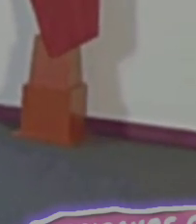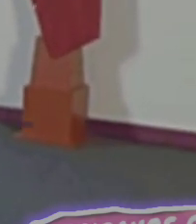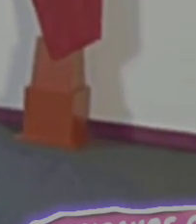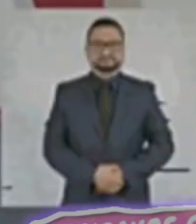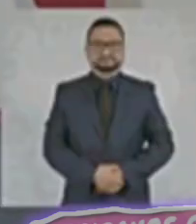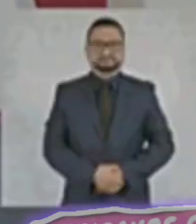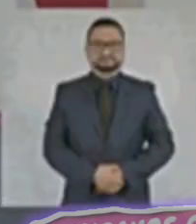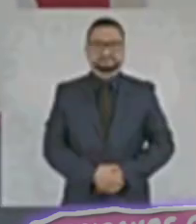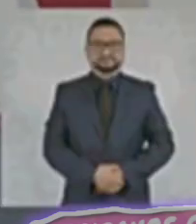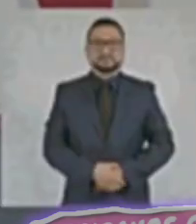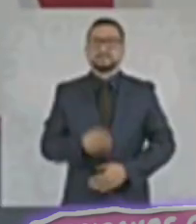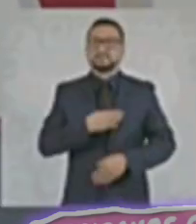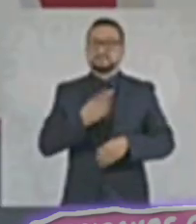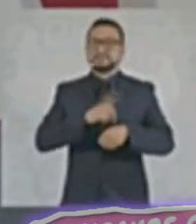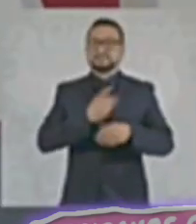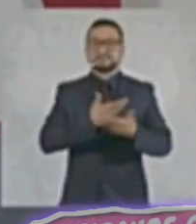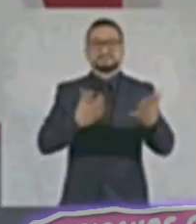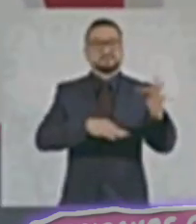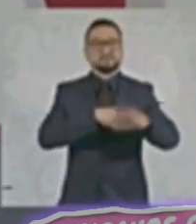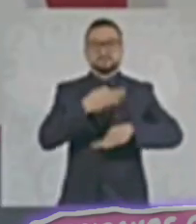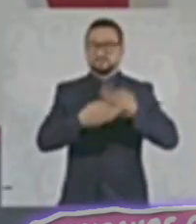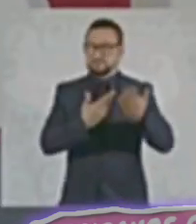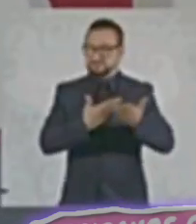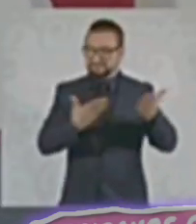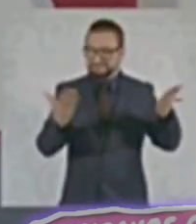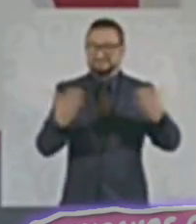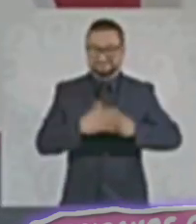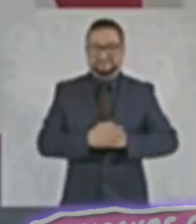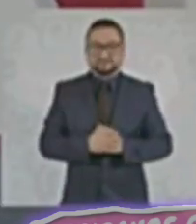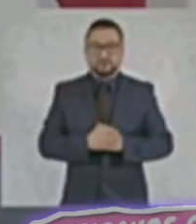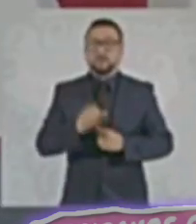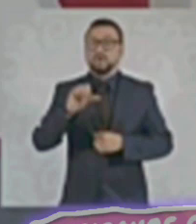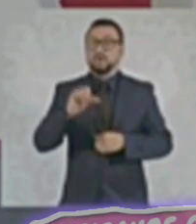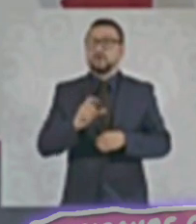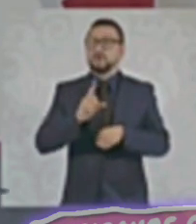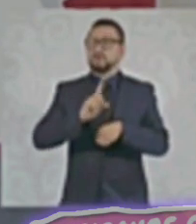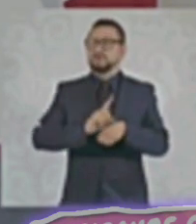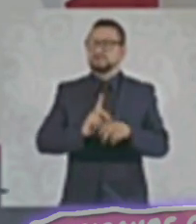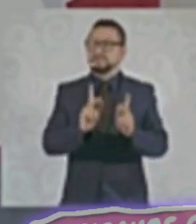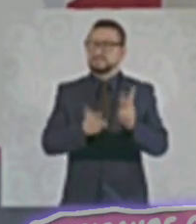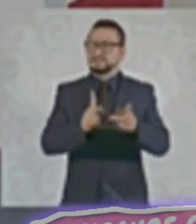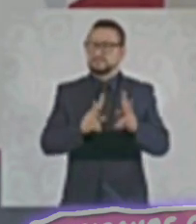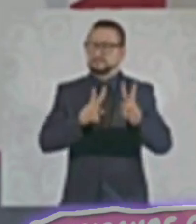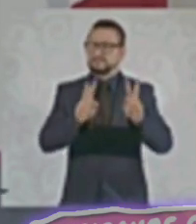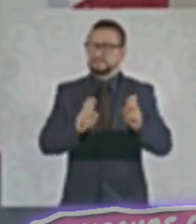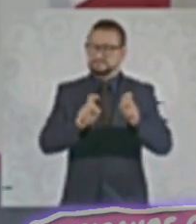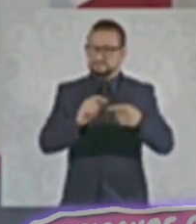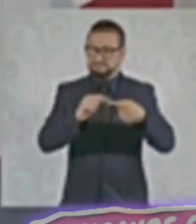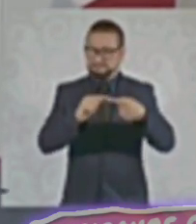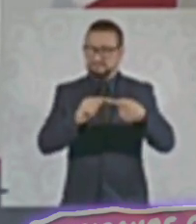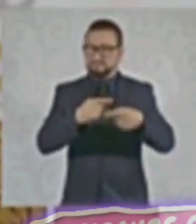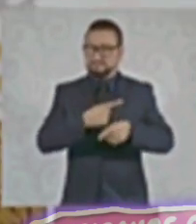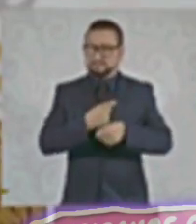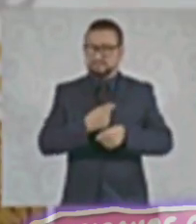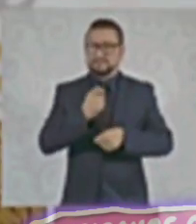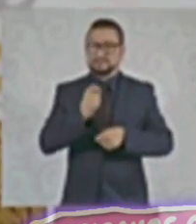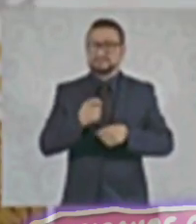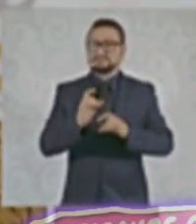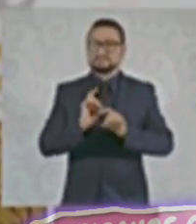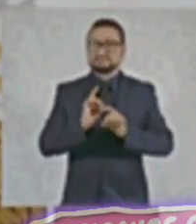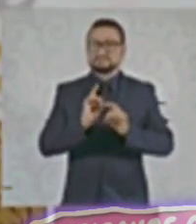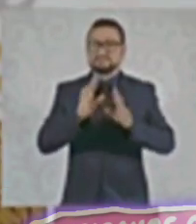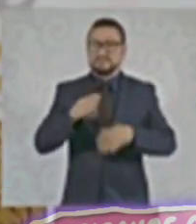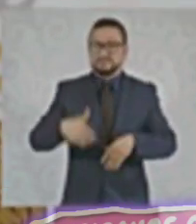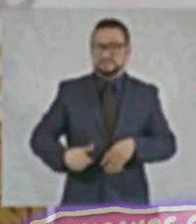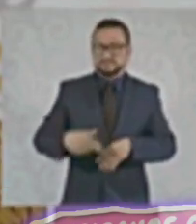El día de hoy vamos a hablar primero sobre el accidente que hubo en Deer